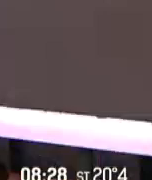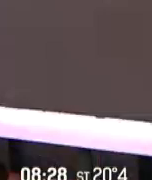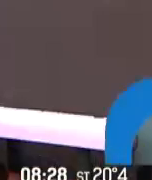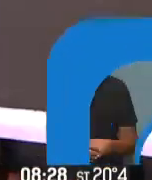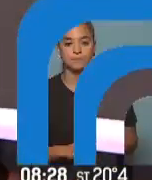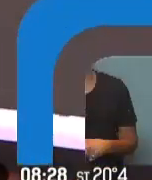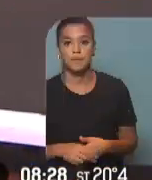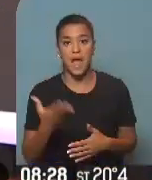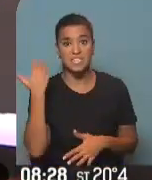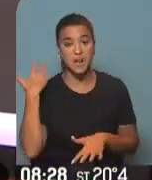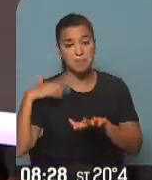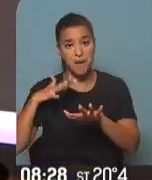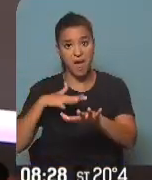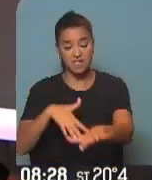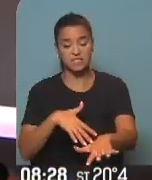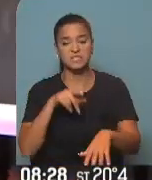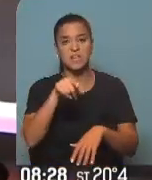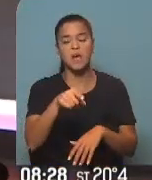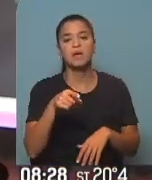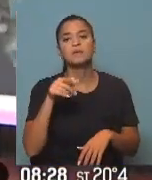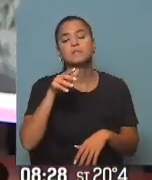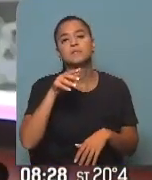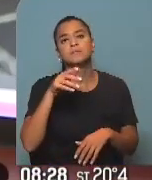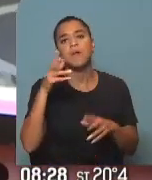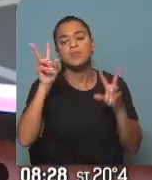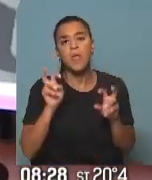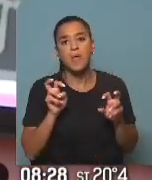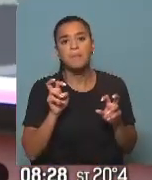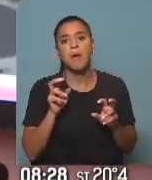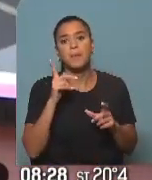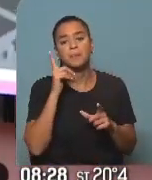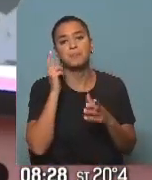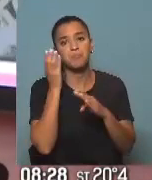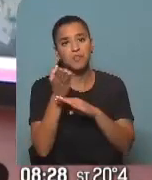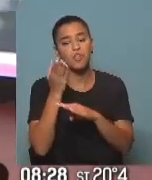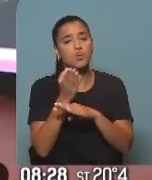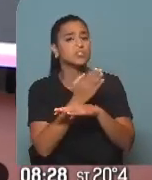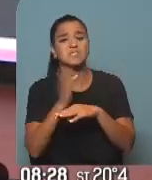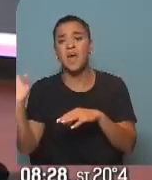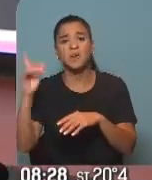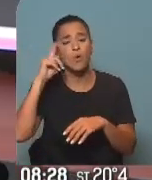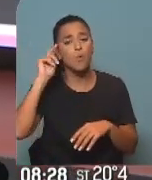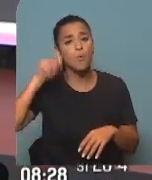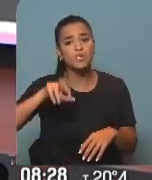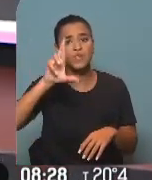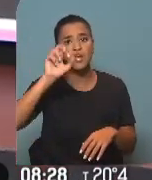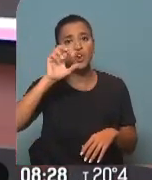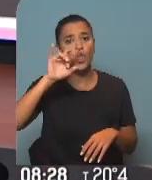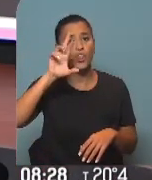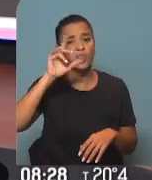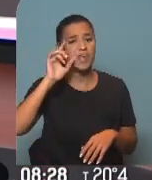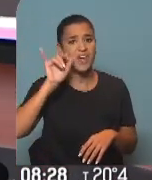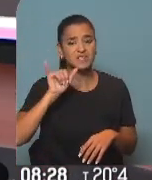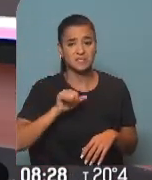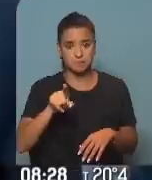Ayer hubo una marcha al Consejo de la Magistratura, entre otras cuestiones, se solicitó la destitución del juez Rodríguez. Esto sucedía